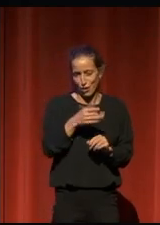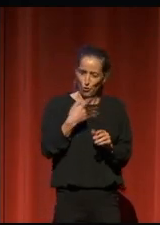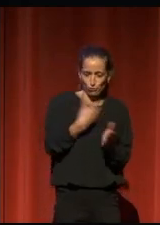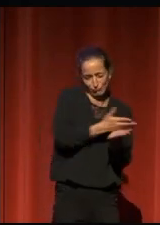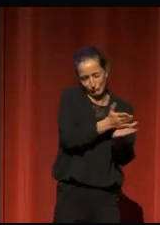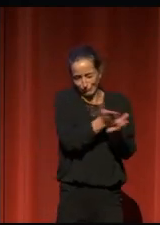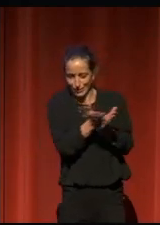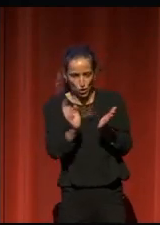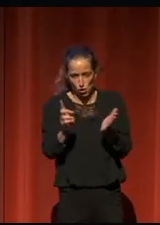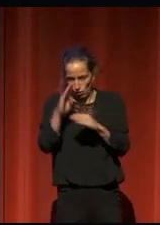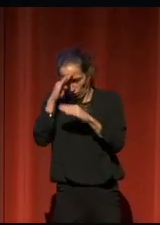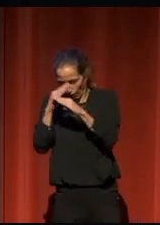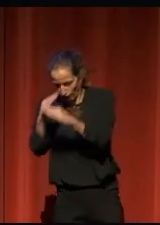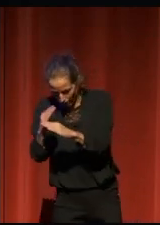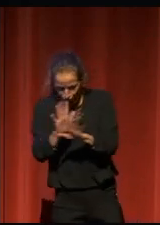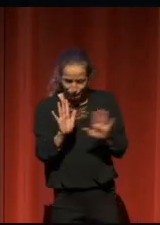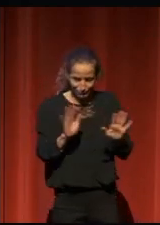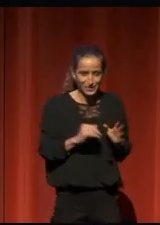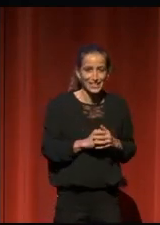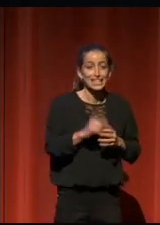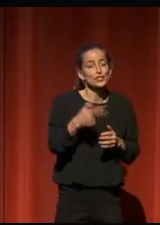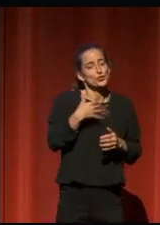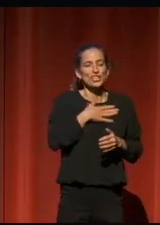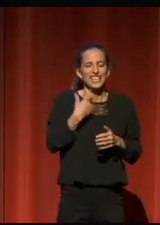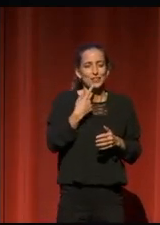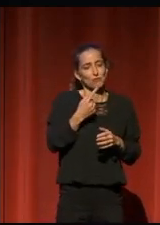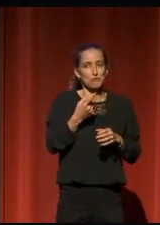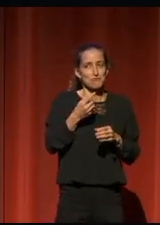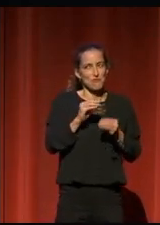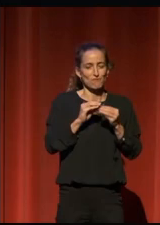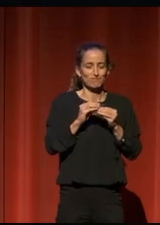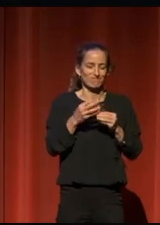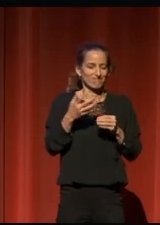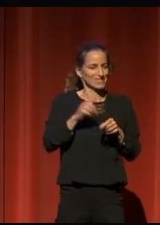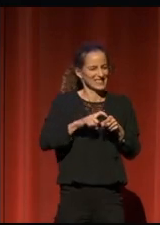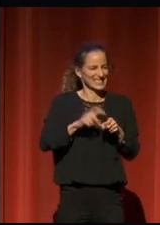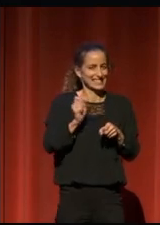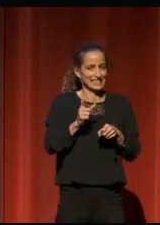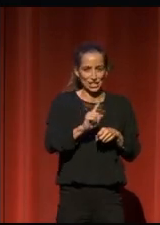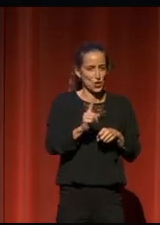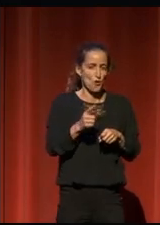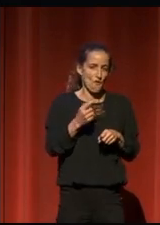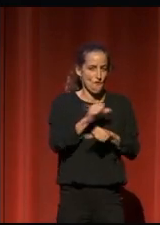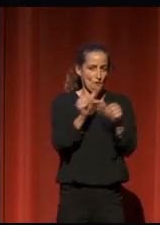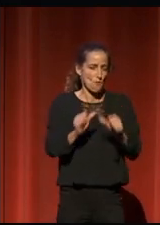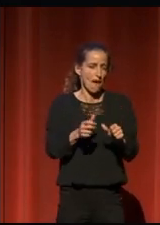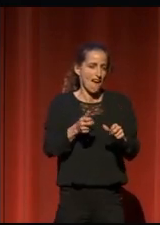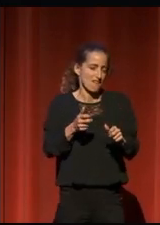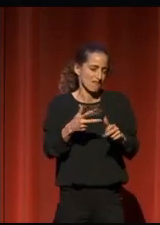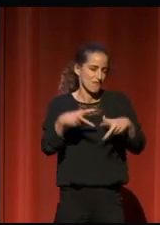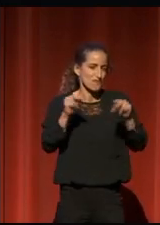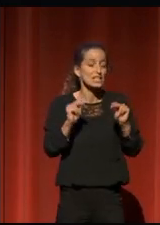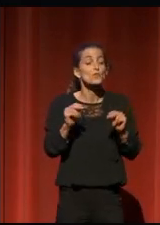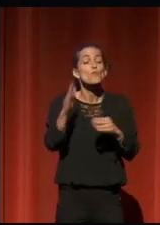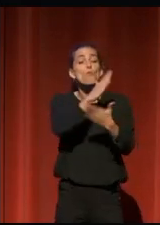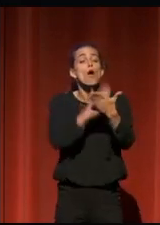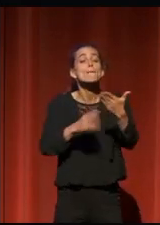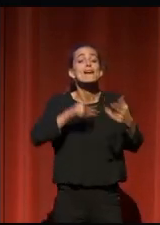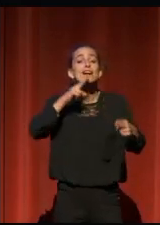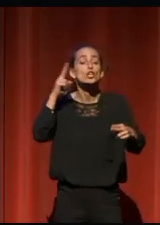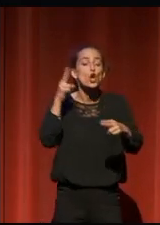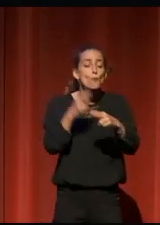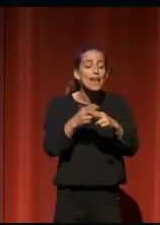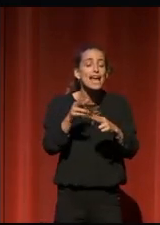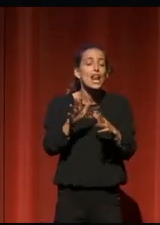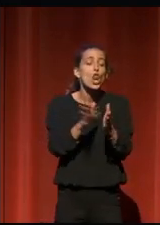poco común, poco frecuente en un acto, que es con la lectura de un poema titulado Los